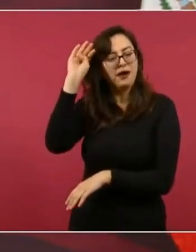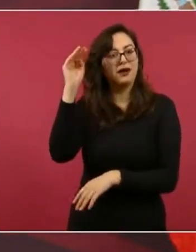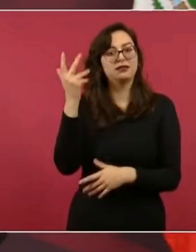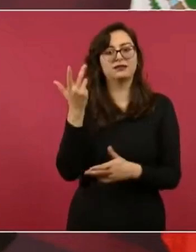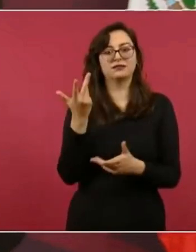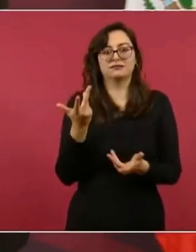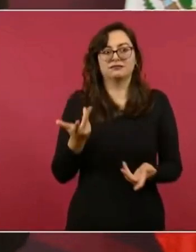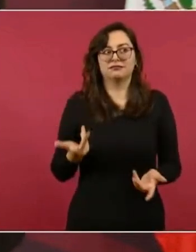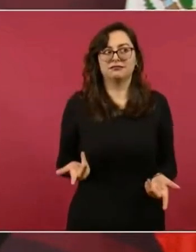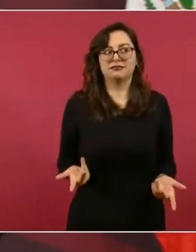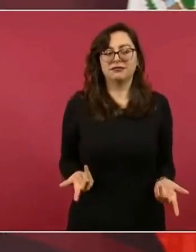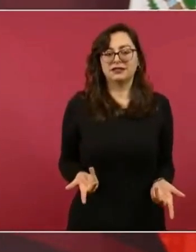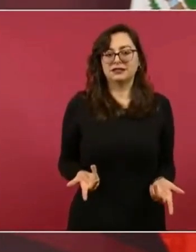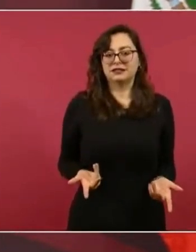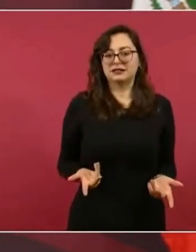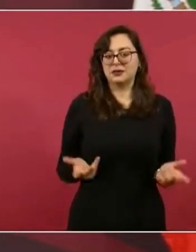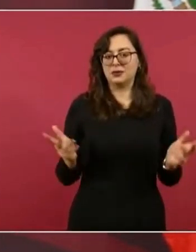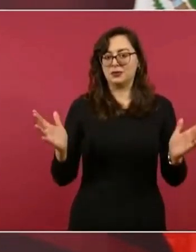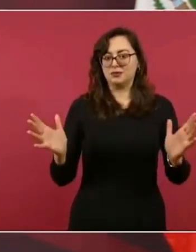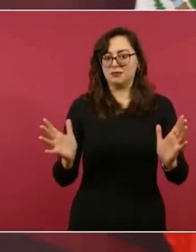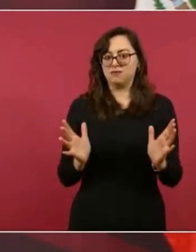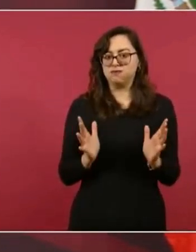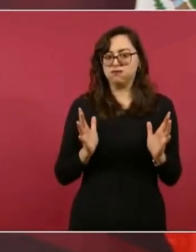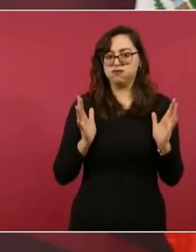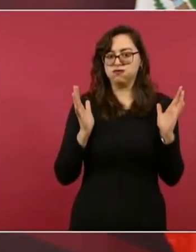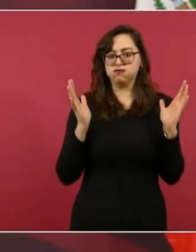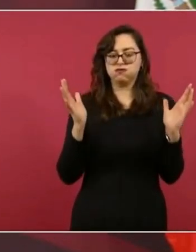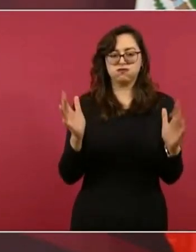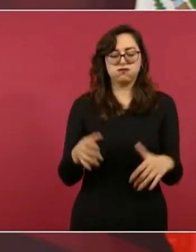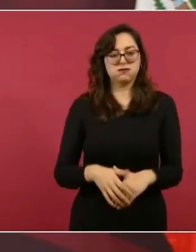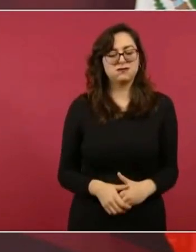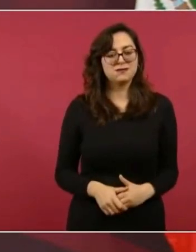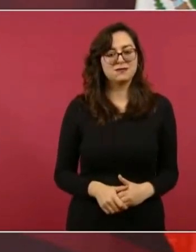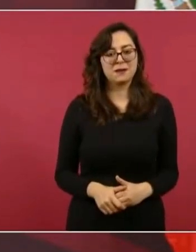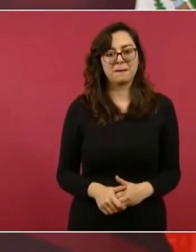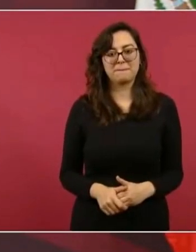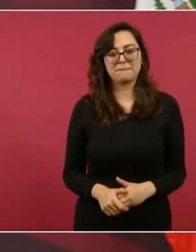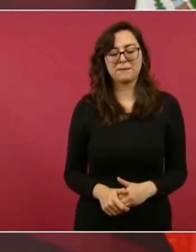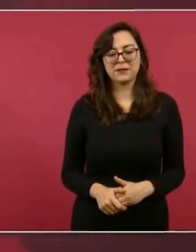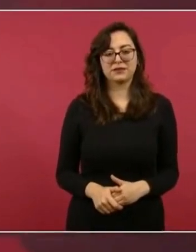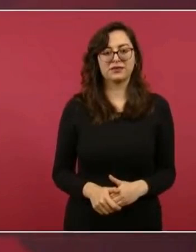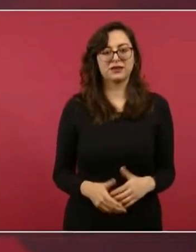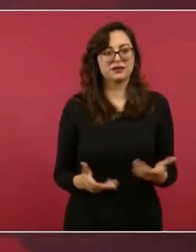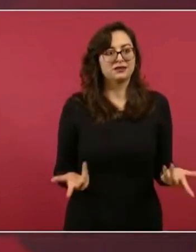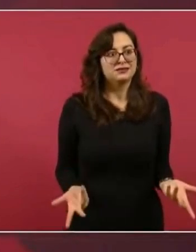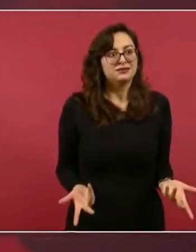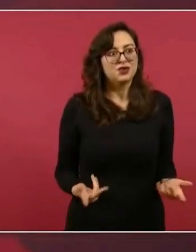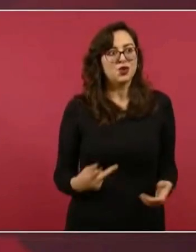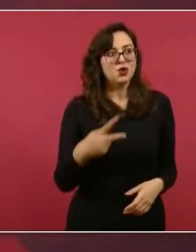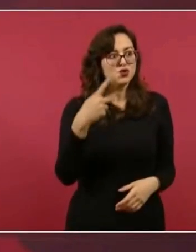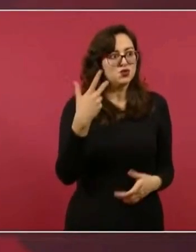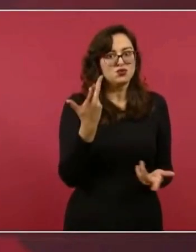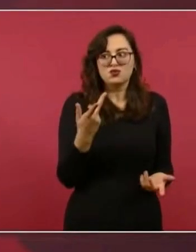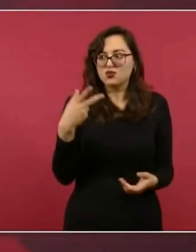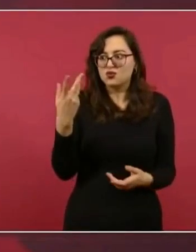que se le dé un trato humanitario al pueblo de Cuba, a su propio pueblo.